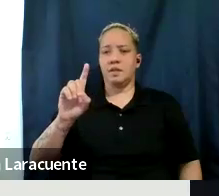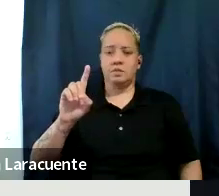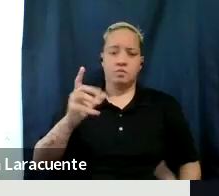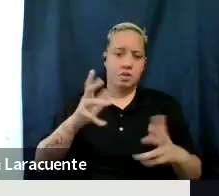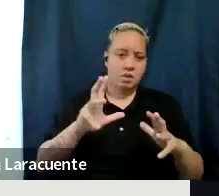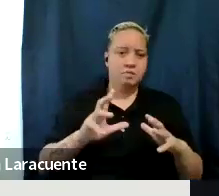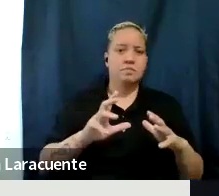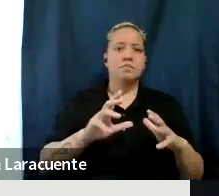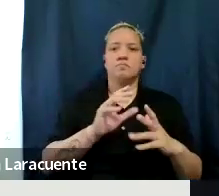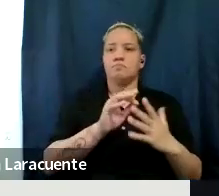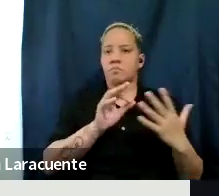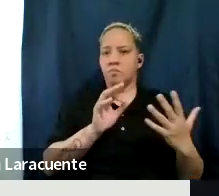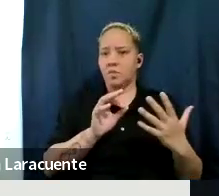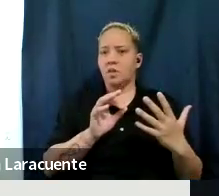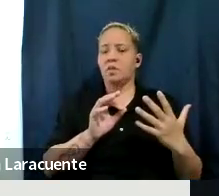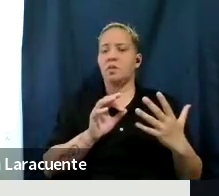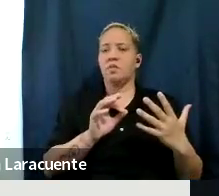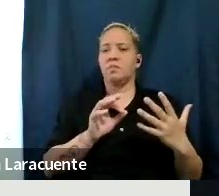verso y prosa para